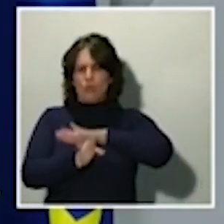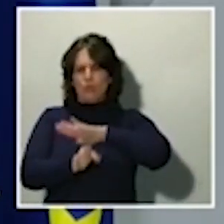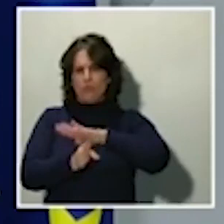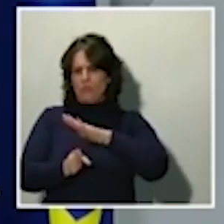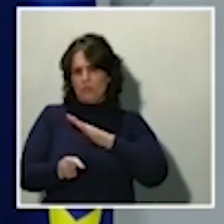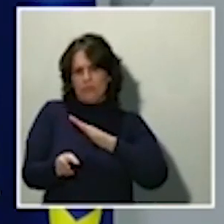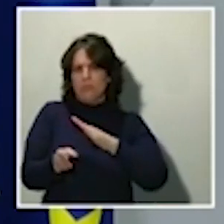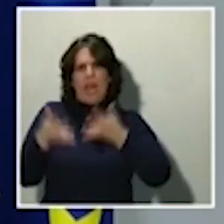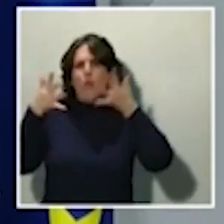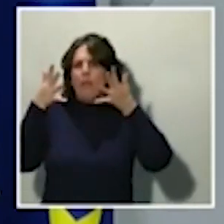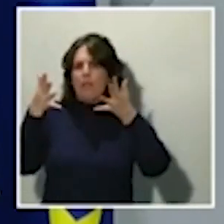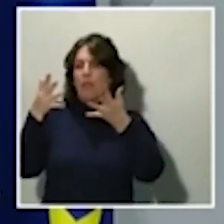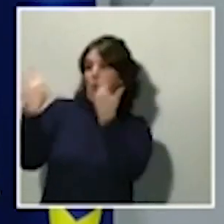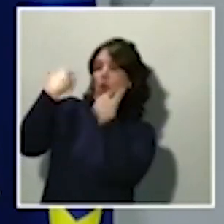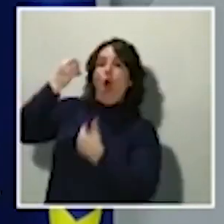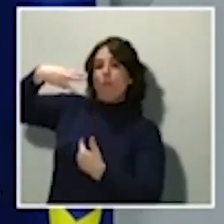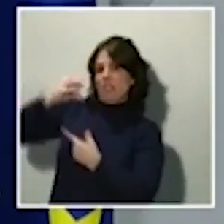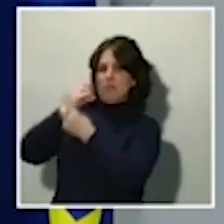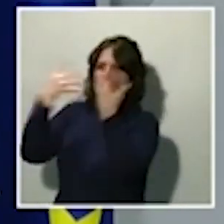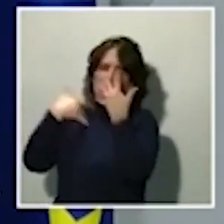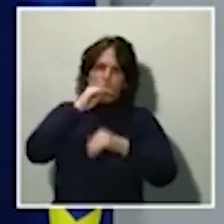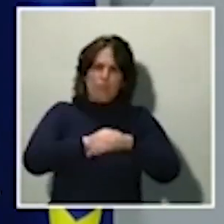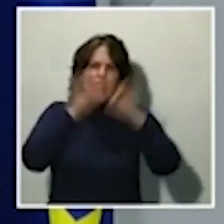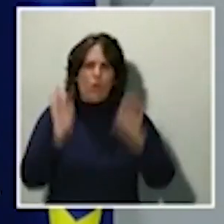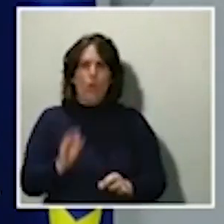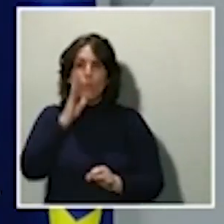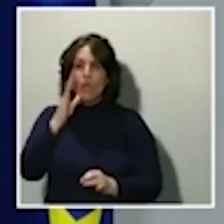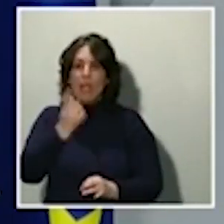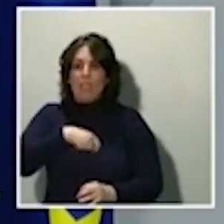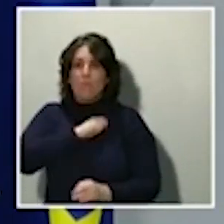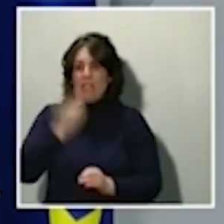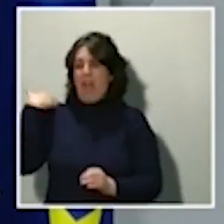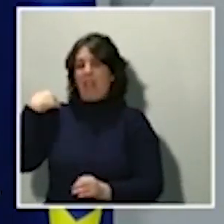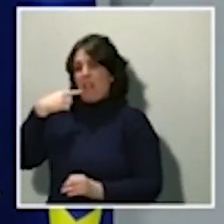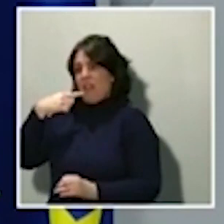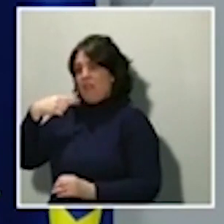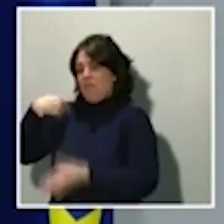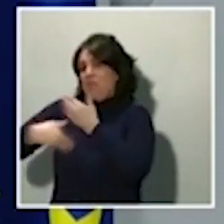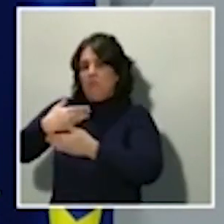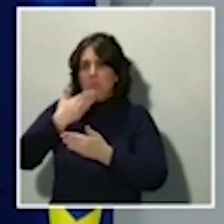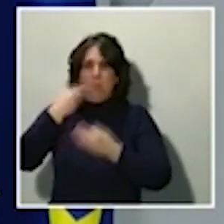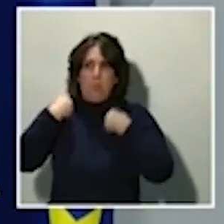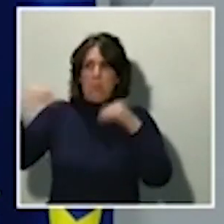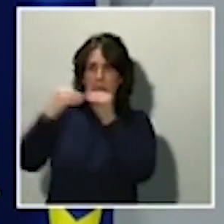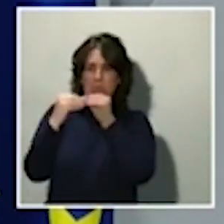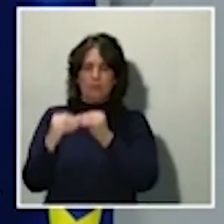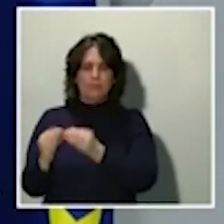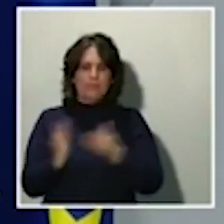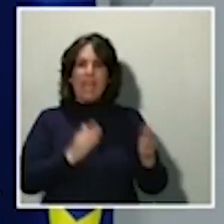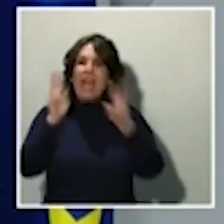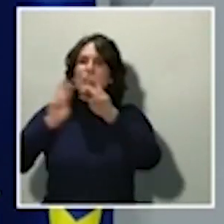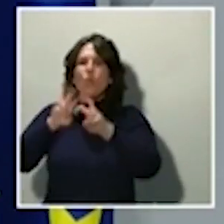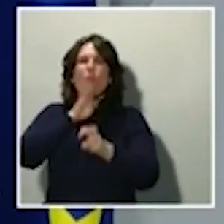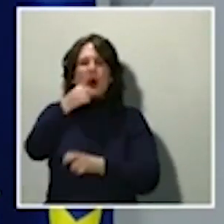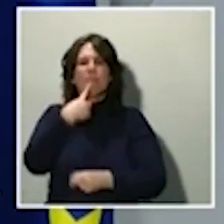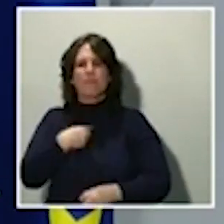recomendaciones de la oms y que de hecho son las mismas que españa viene diciendo desde hace tiempo en cuanto al estudio de saints que se menciona este